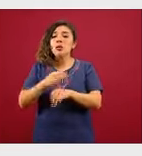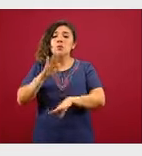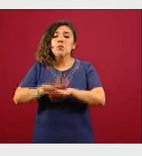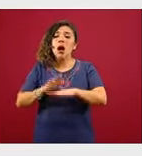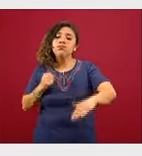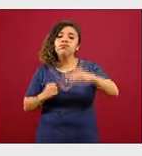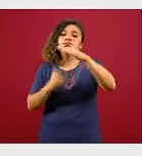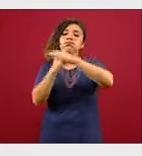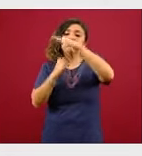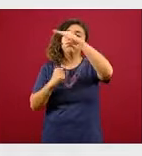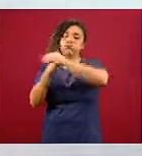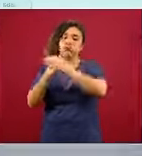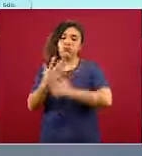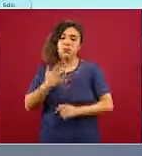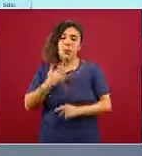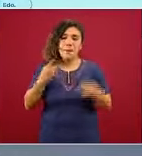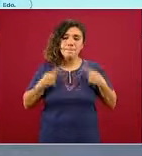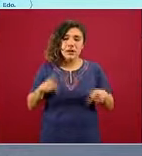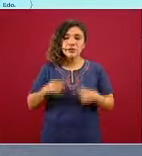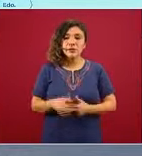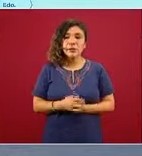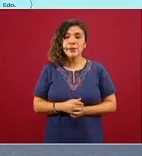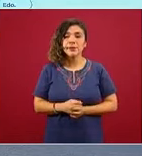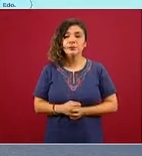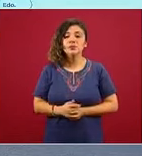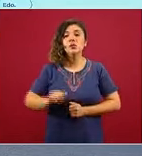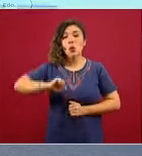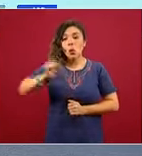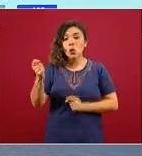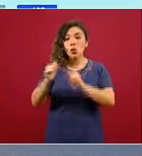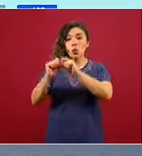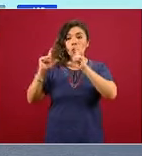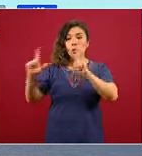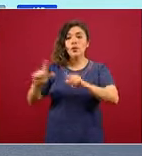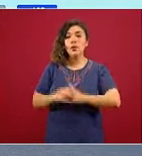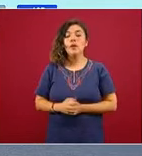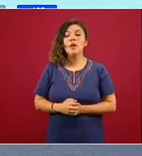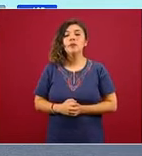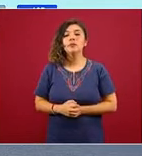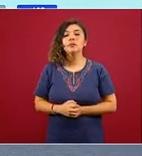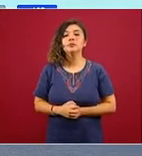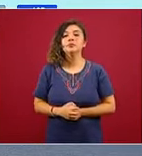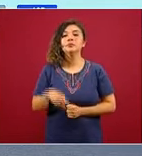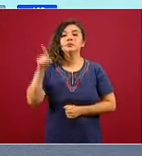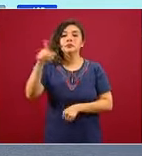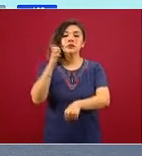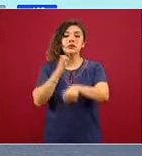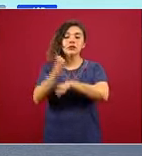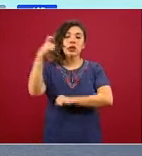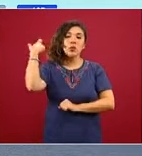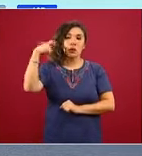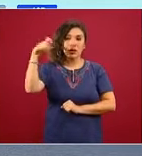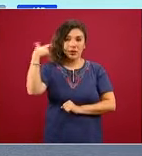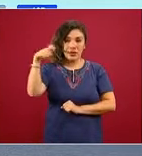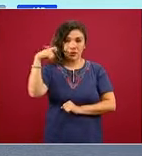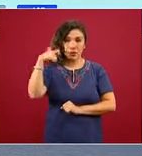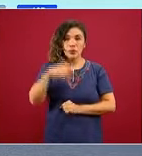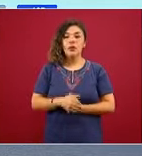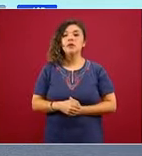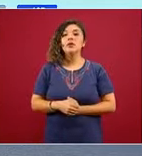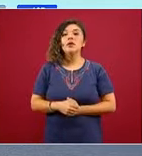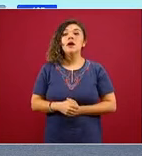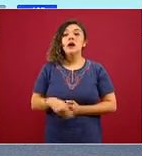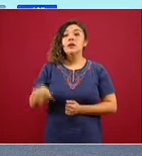mayor tasa. Veamos el siguiente grupo de diapositivas ahora para el municipio de Querétaro. Vean